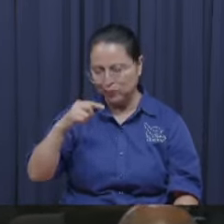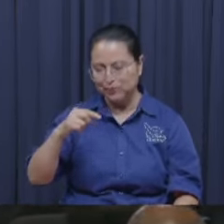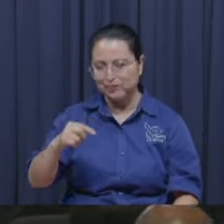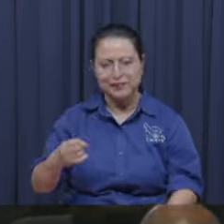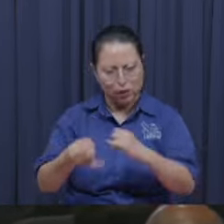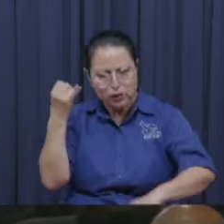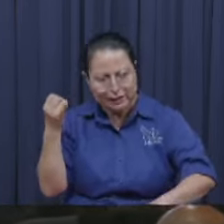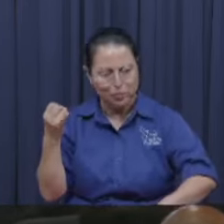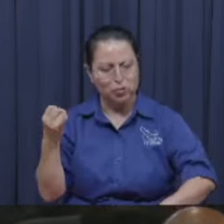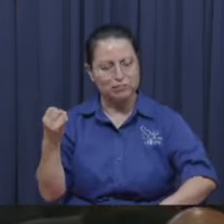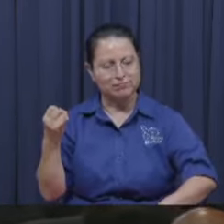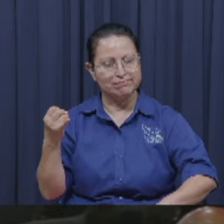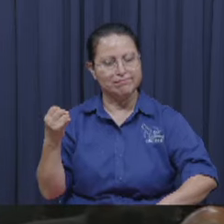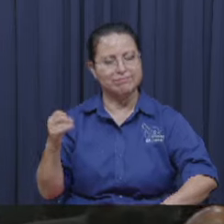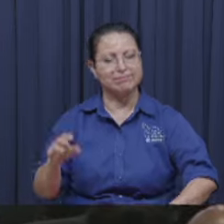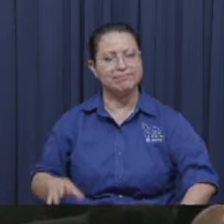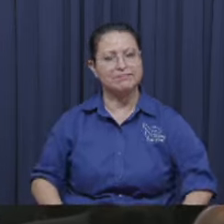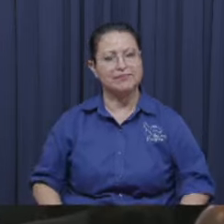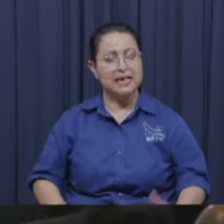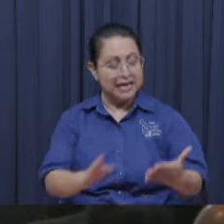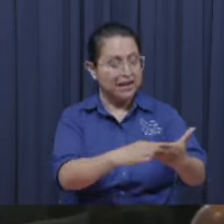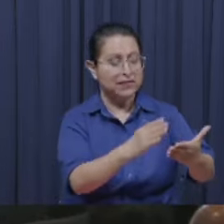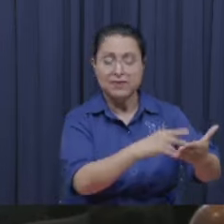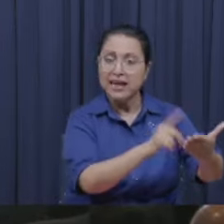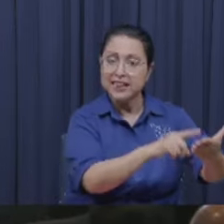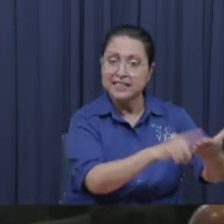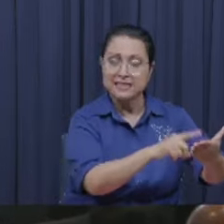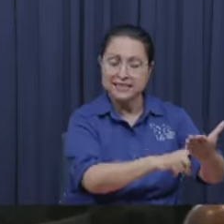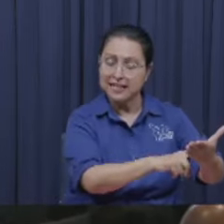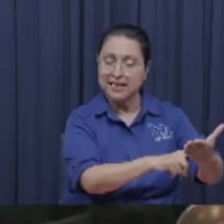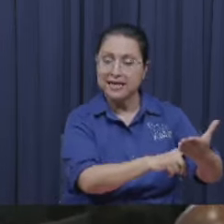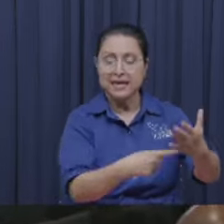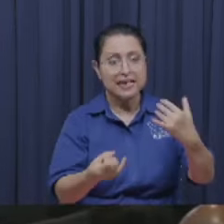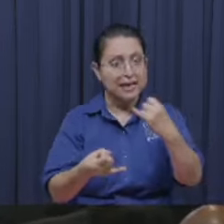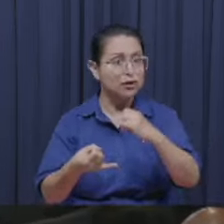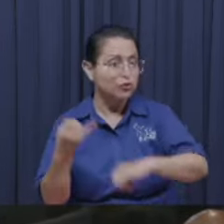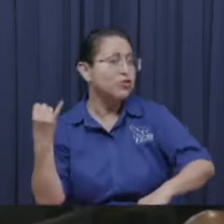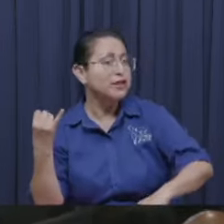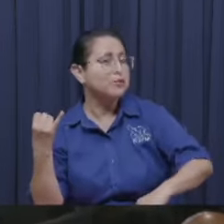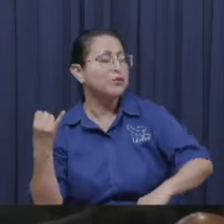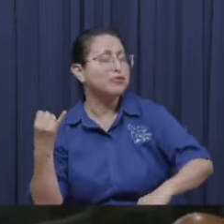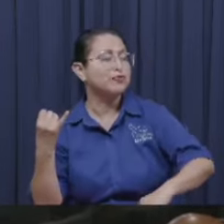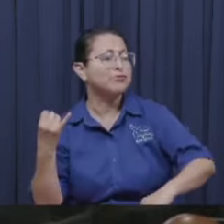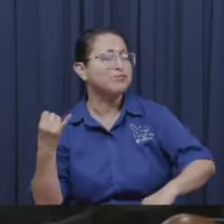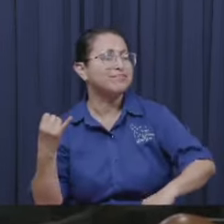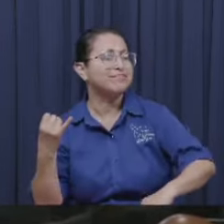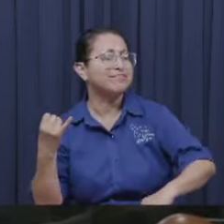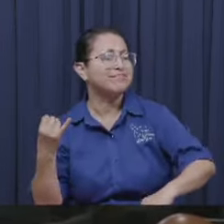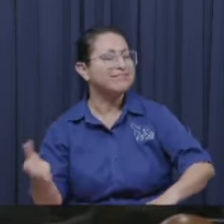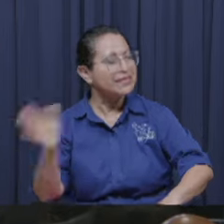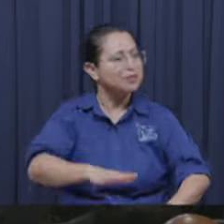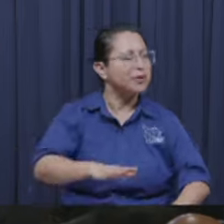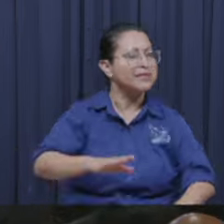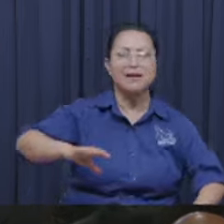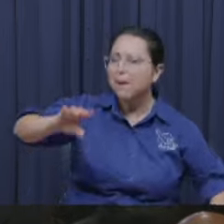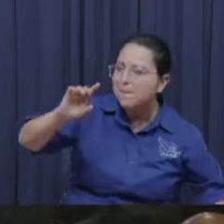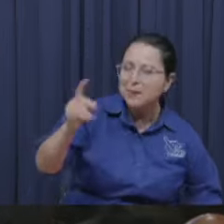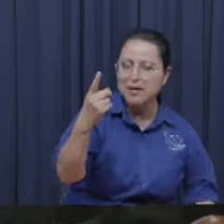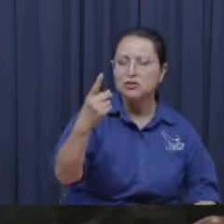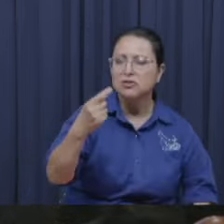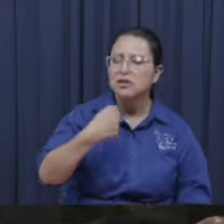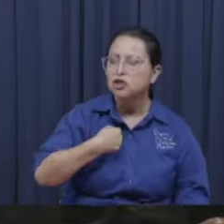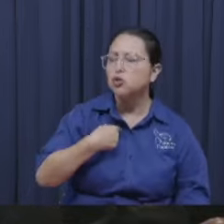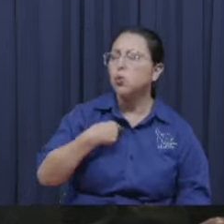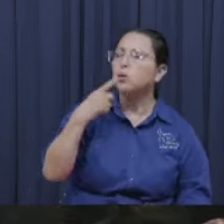Y ahora nosotros, que el texto bíblico ese, que algunos últimos serán primeros, ¿no? Entonces yo estoy viendo de lejos y